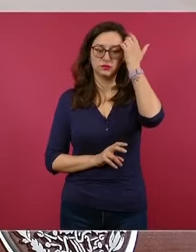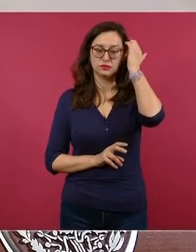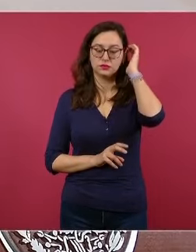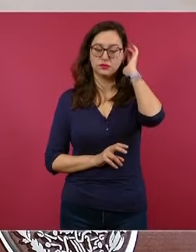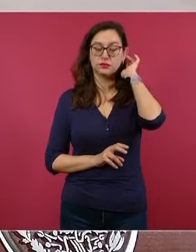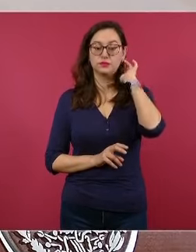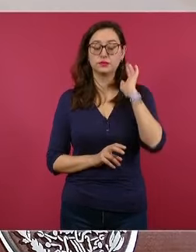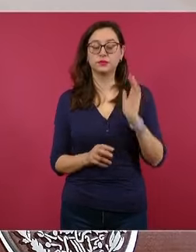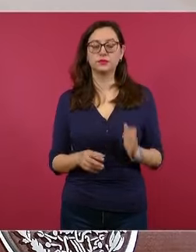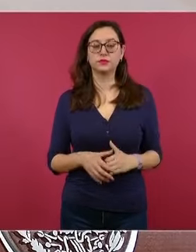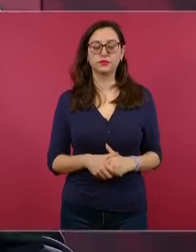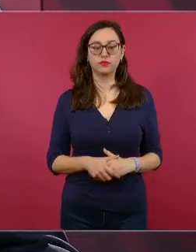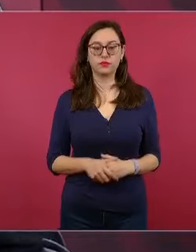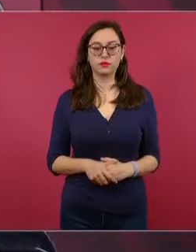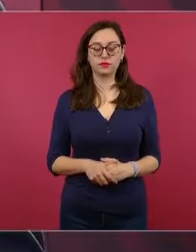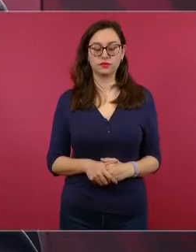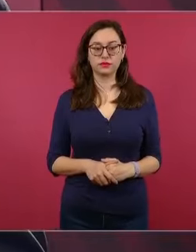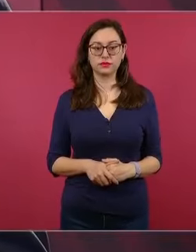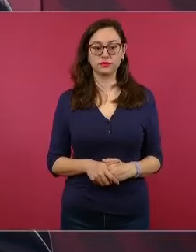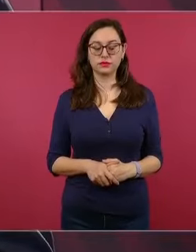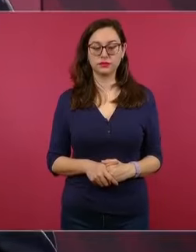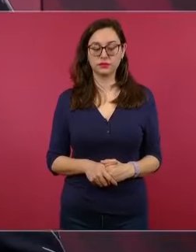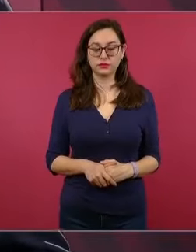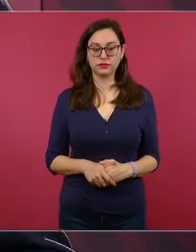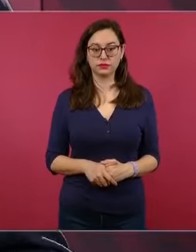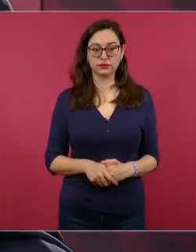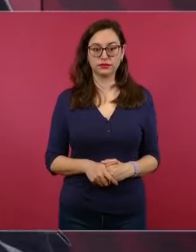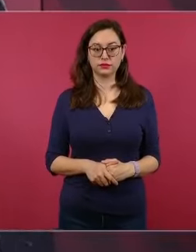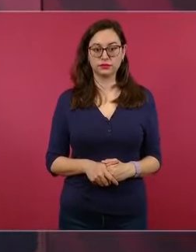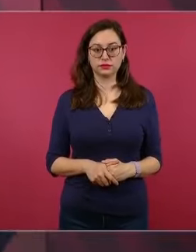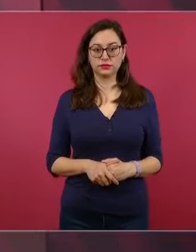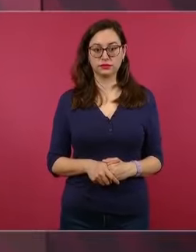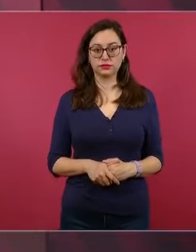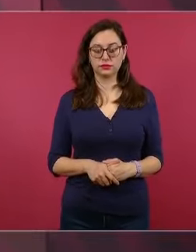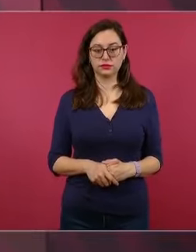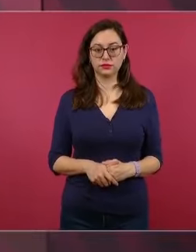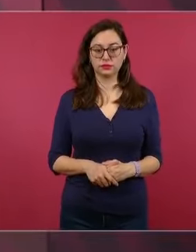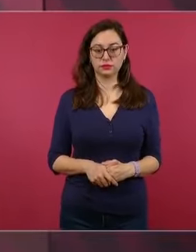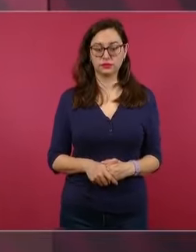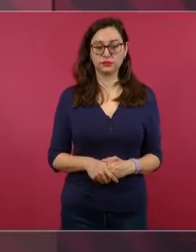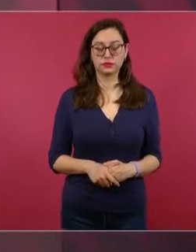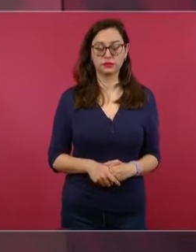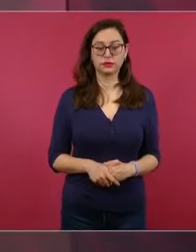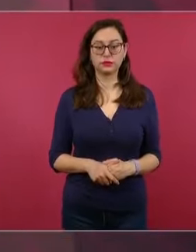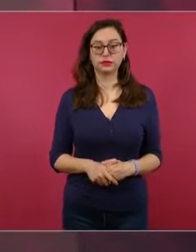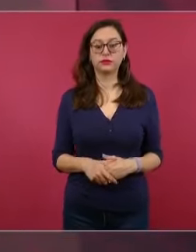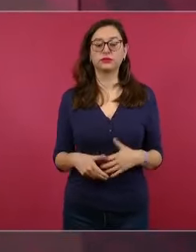antes cuando Y todavía pero antes